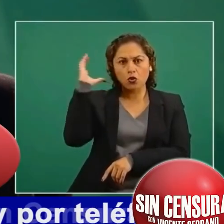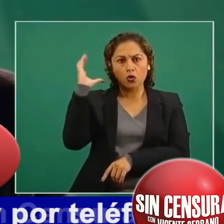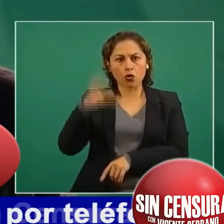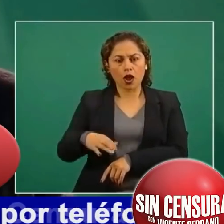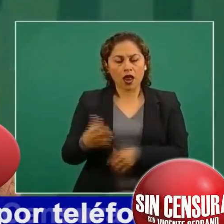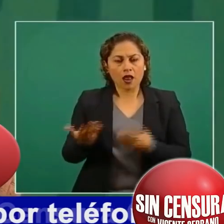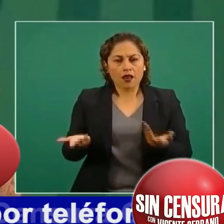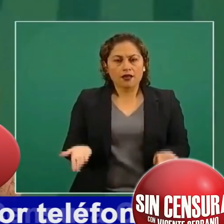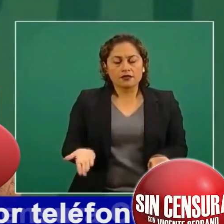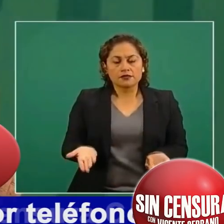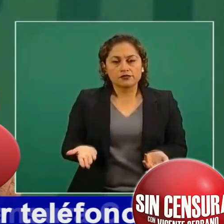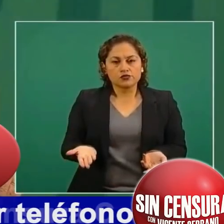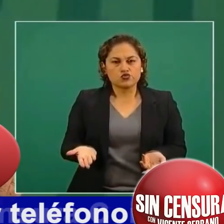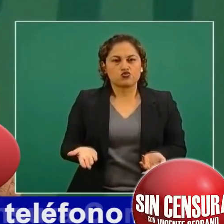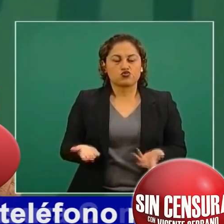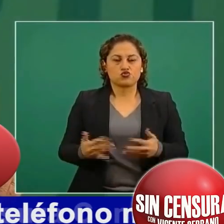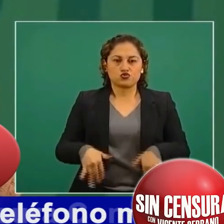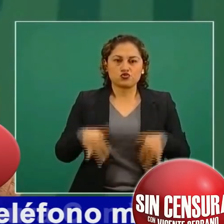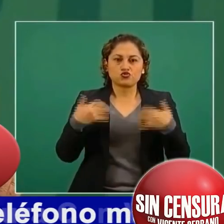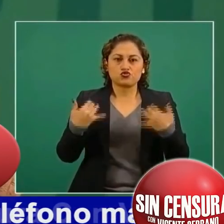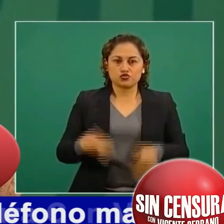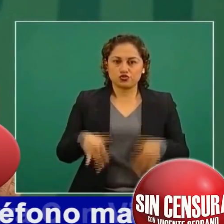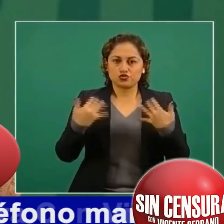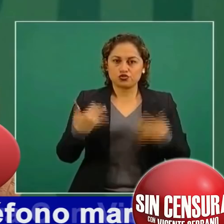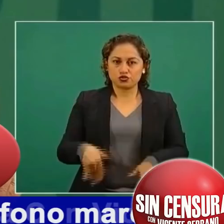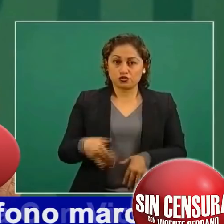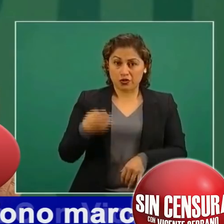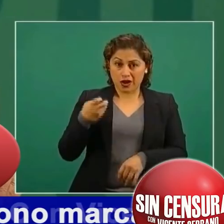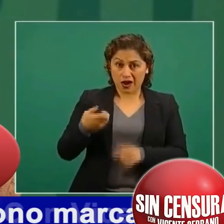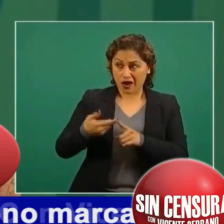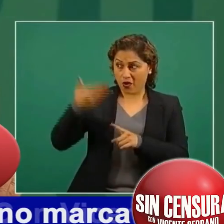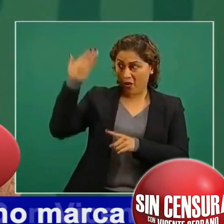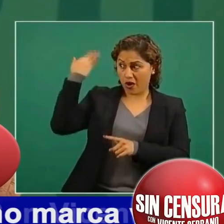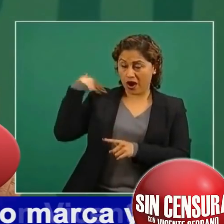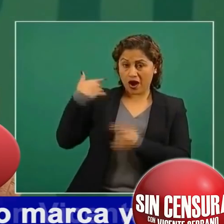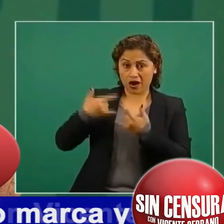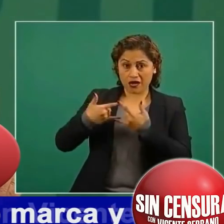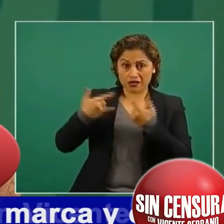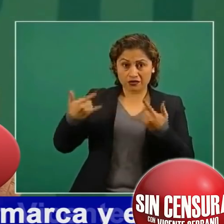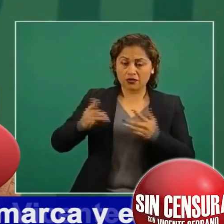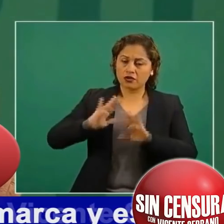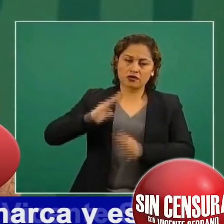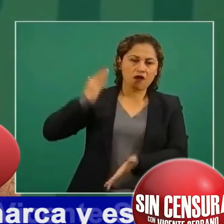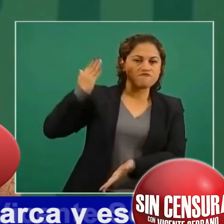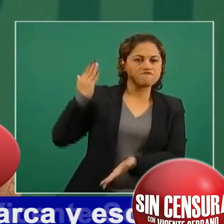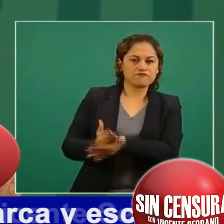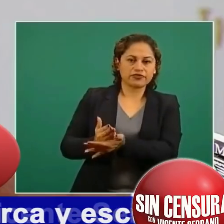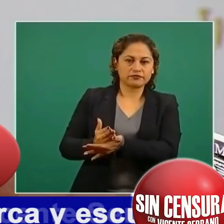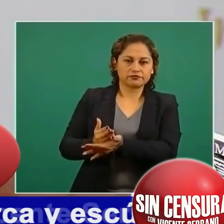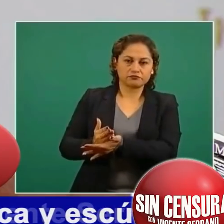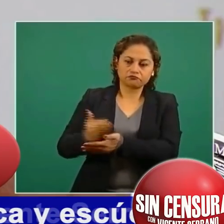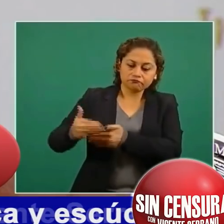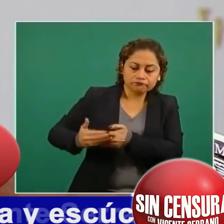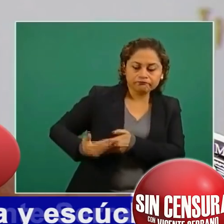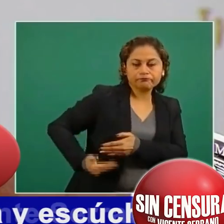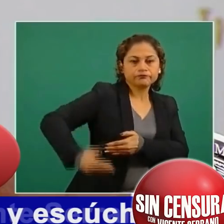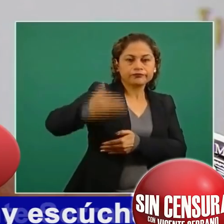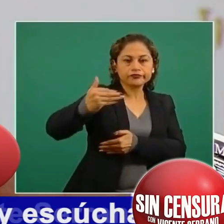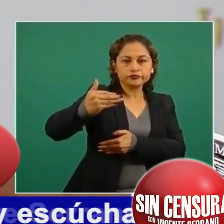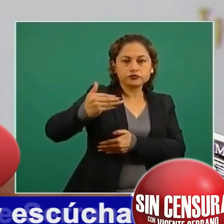es un punto final, eso fue lo que planteé, y hacia adelante que nos juzguen